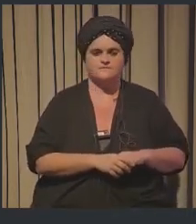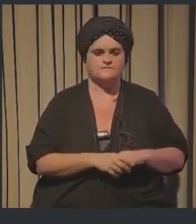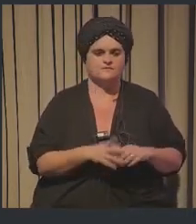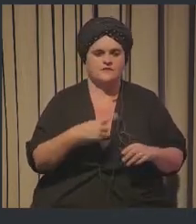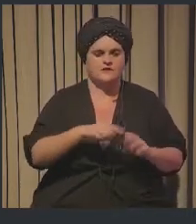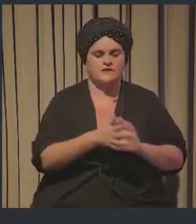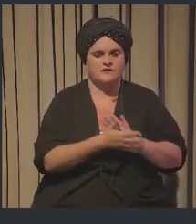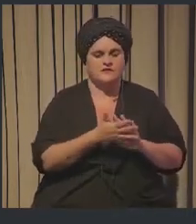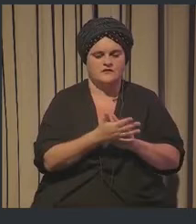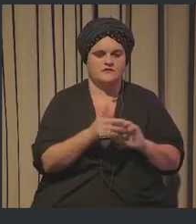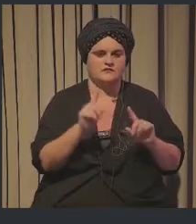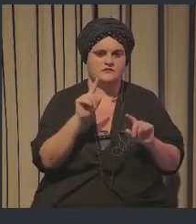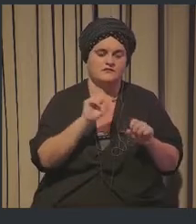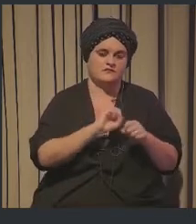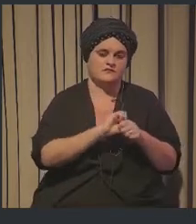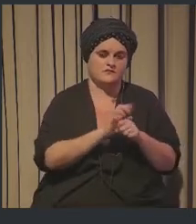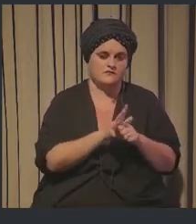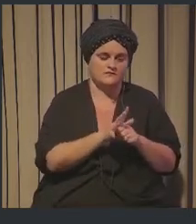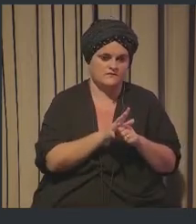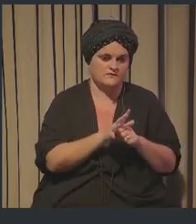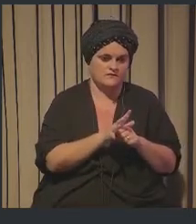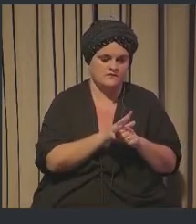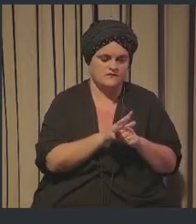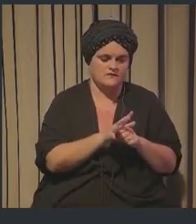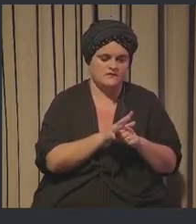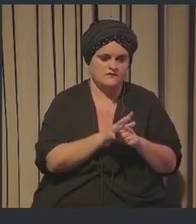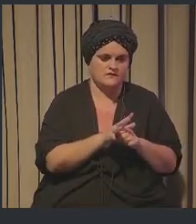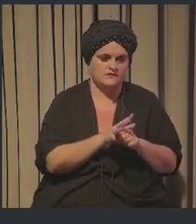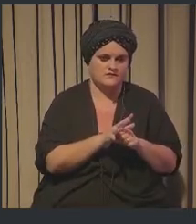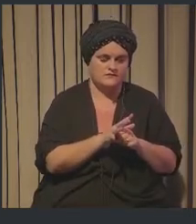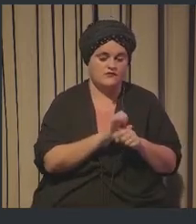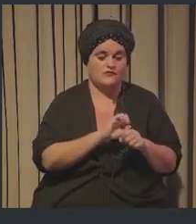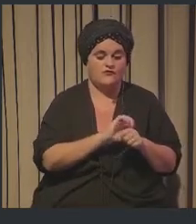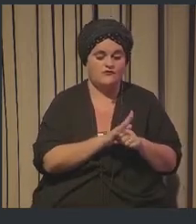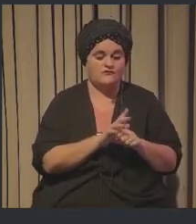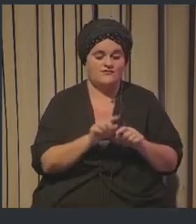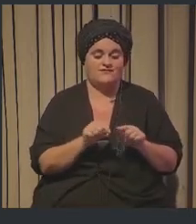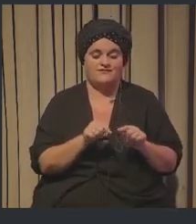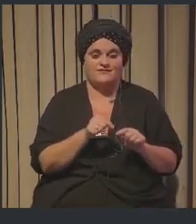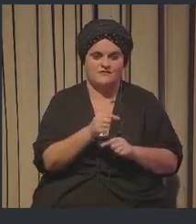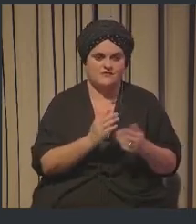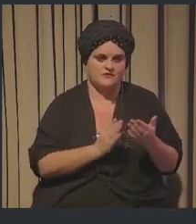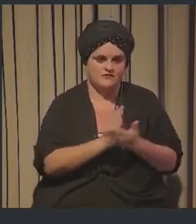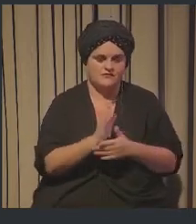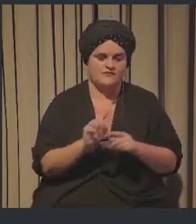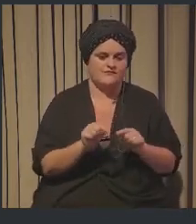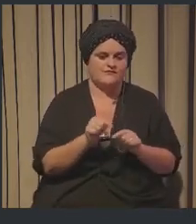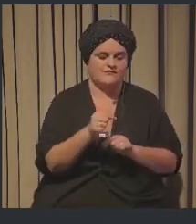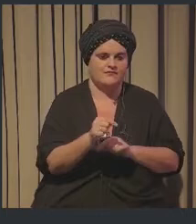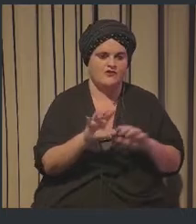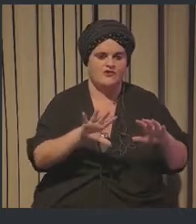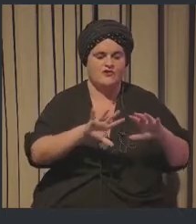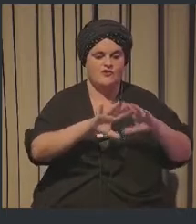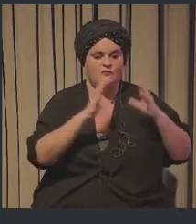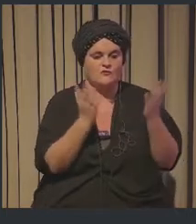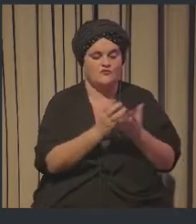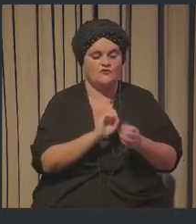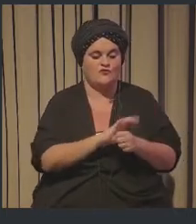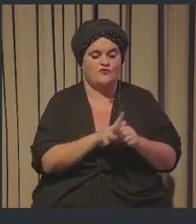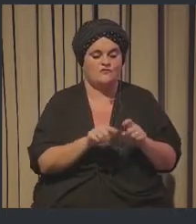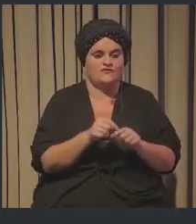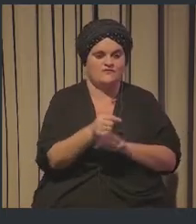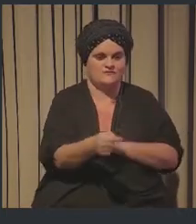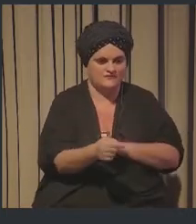Hablando del COVID, estamos en las fases posteriores de esa disrupción y el mundo post-COVID es el resultado de